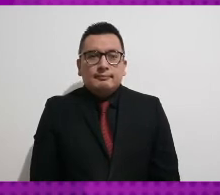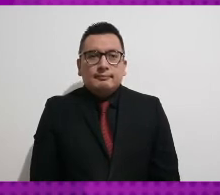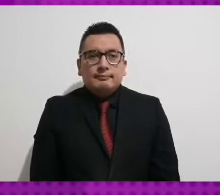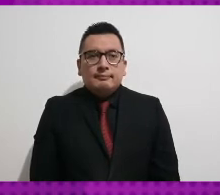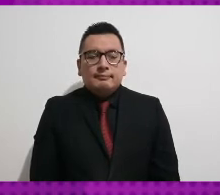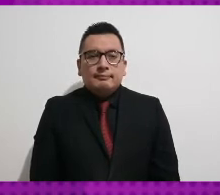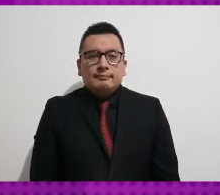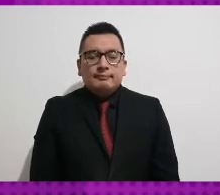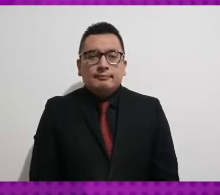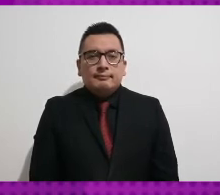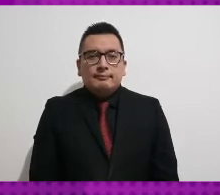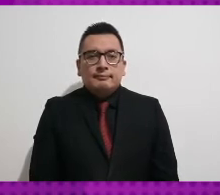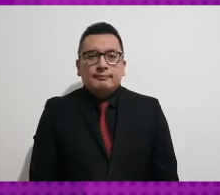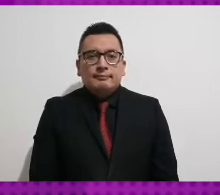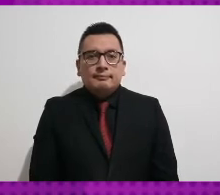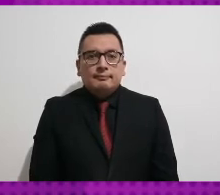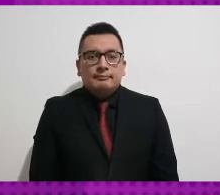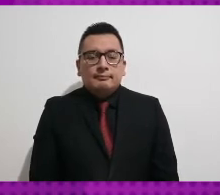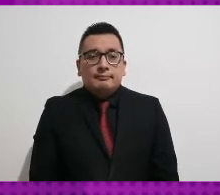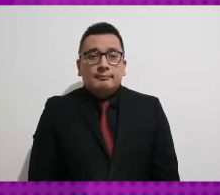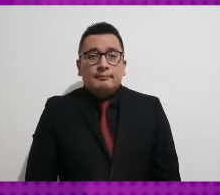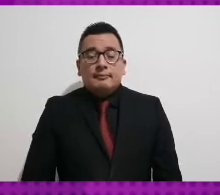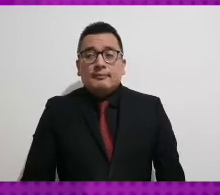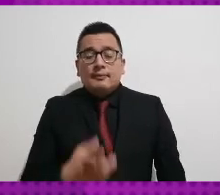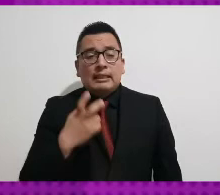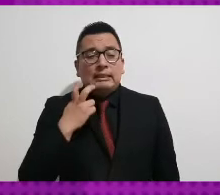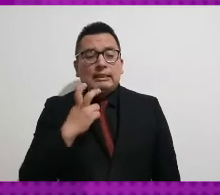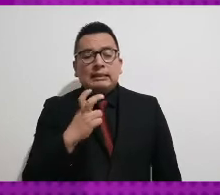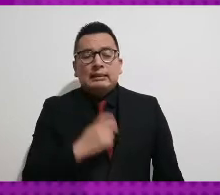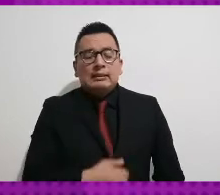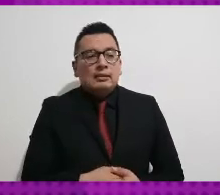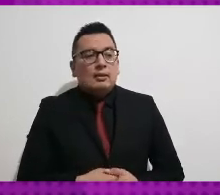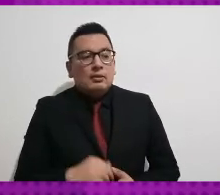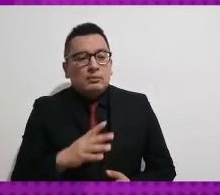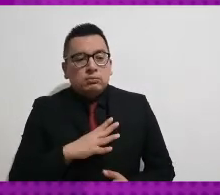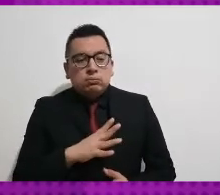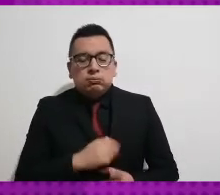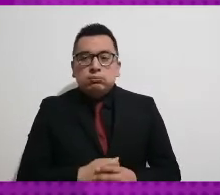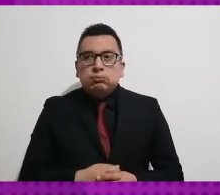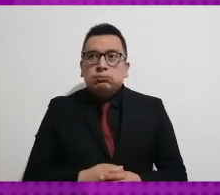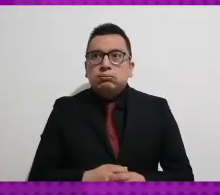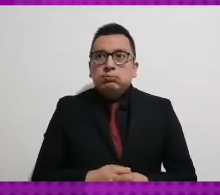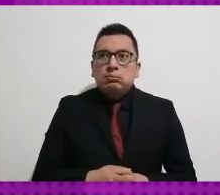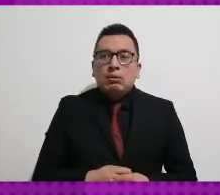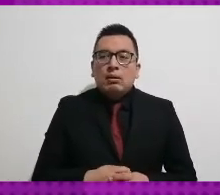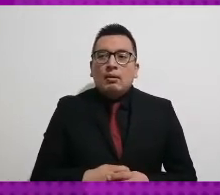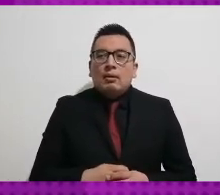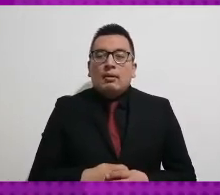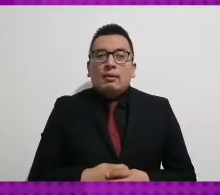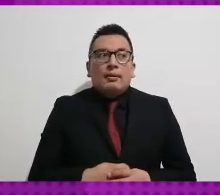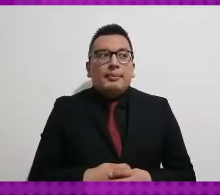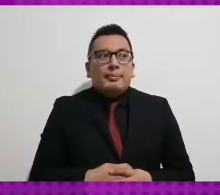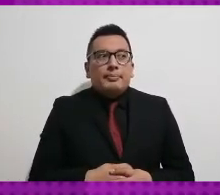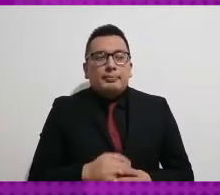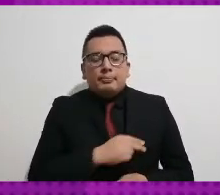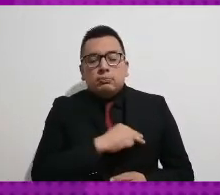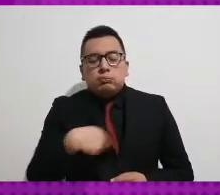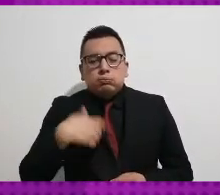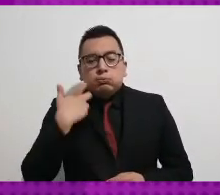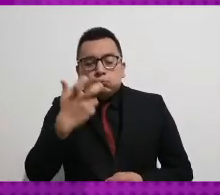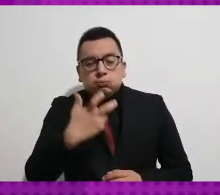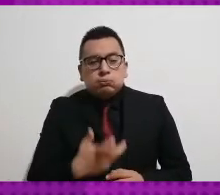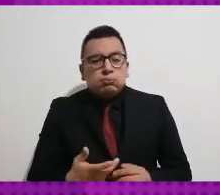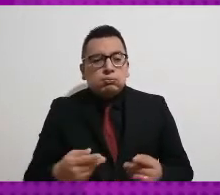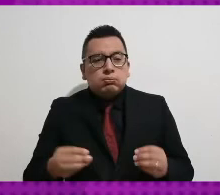Interna, órgano interno de control del instituto, es parte de eso, de crear ese ambiente de